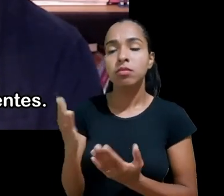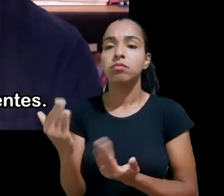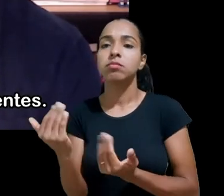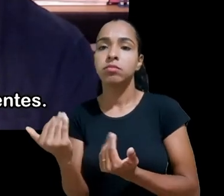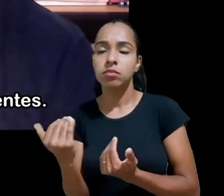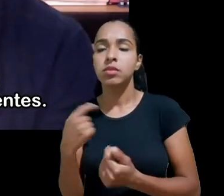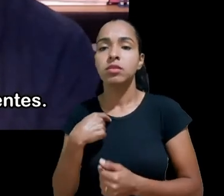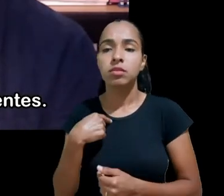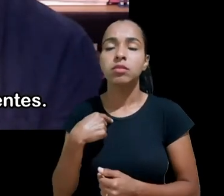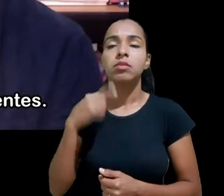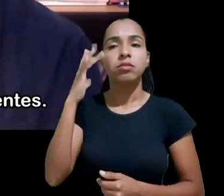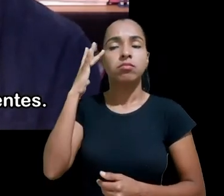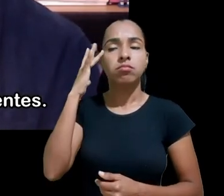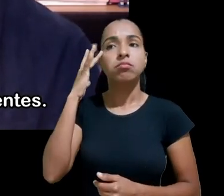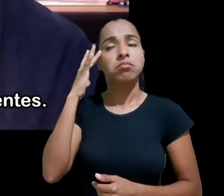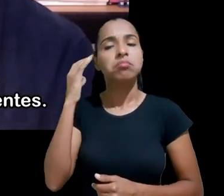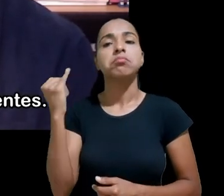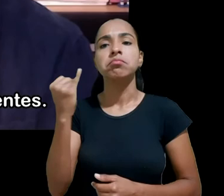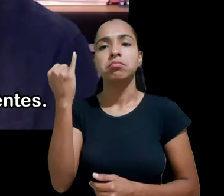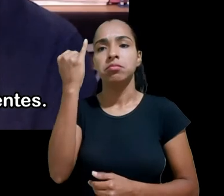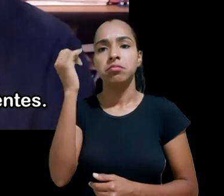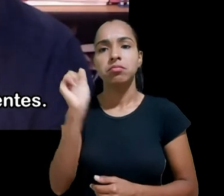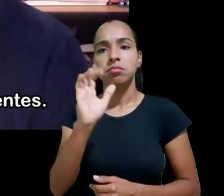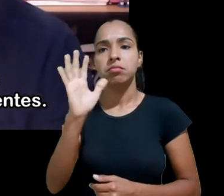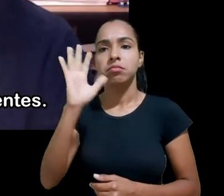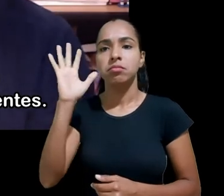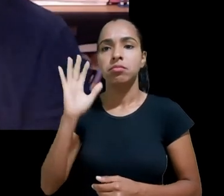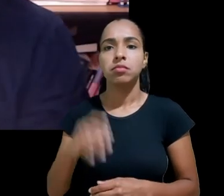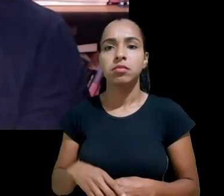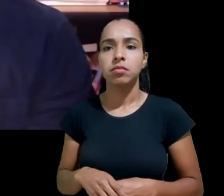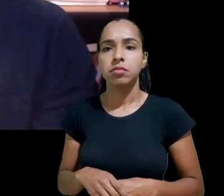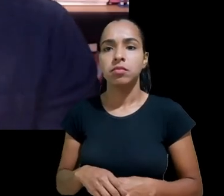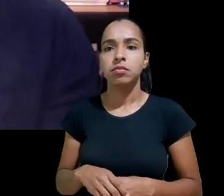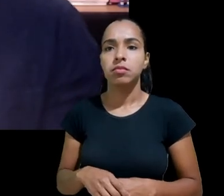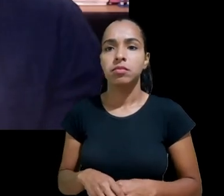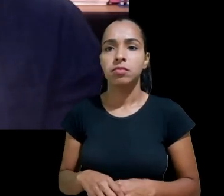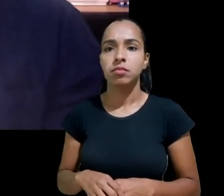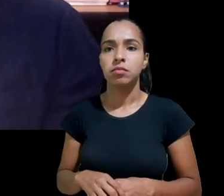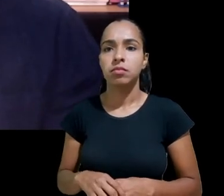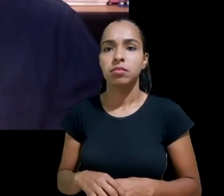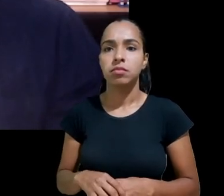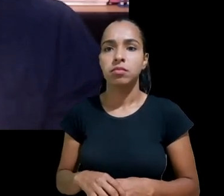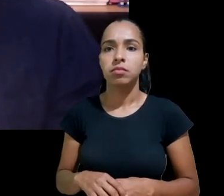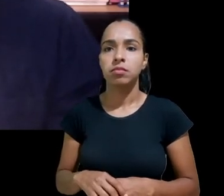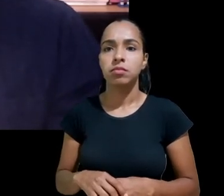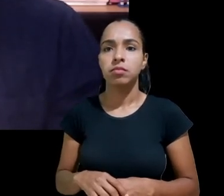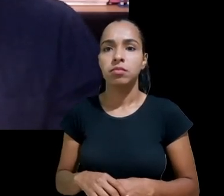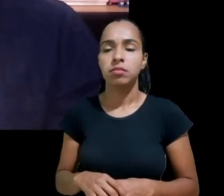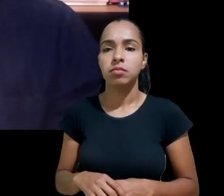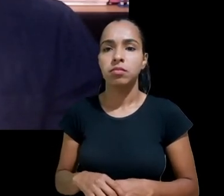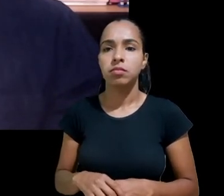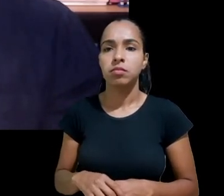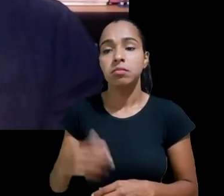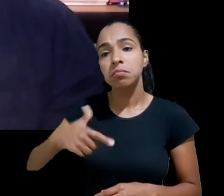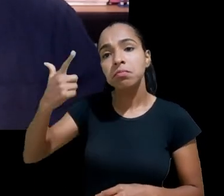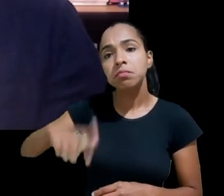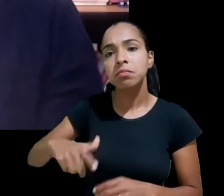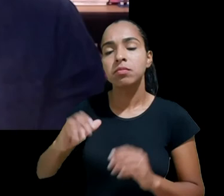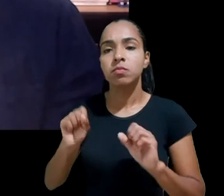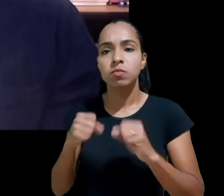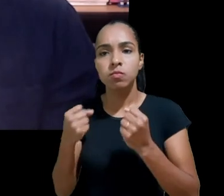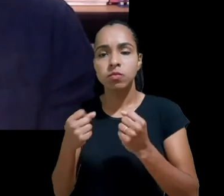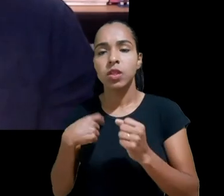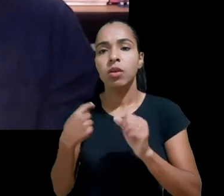relevantes y que de alguna manera sientan precedentes la otra iniciativa que no quiero dejar de mencionar es el marco ético